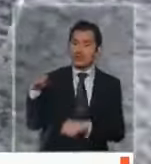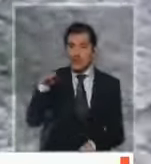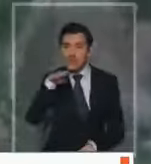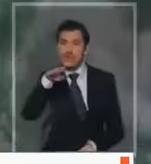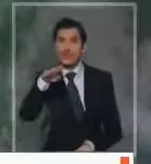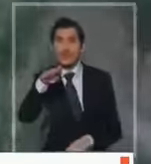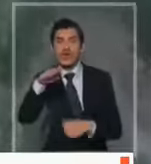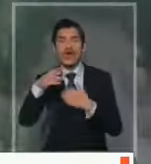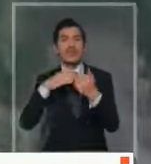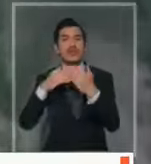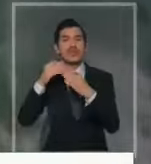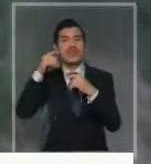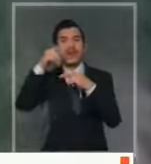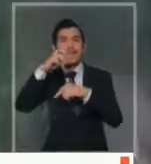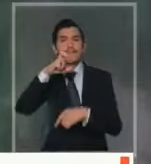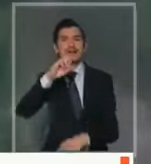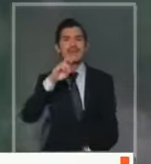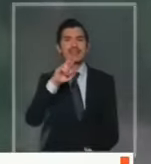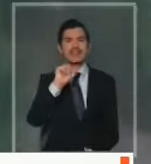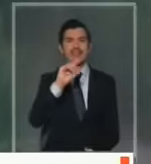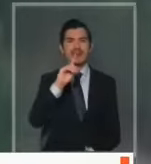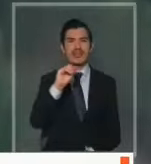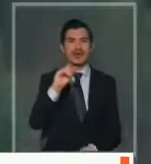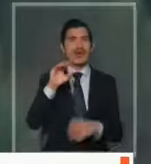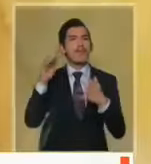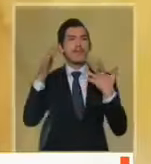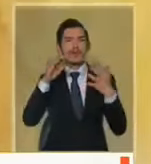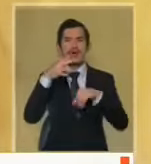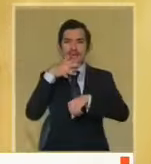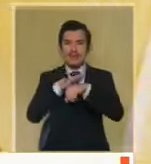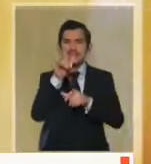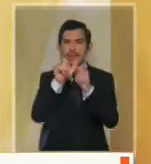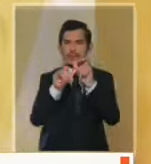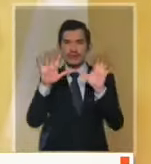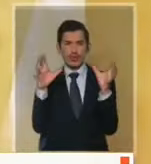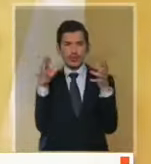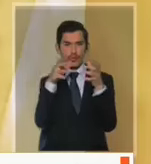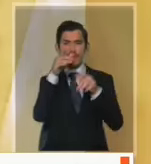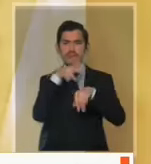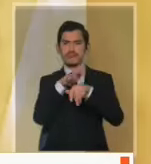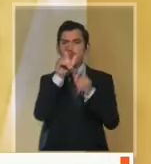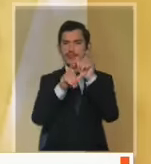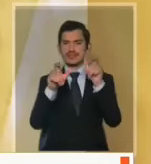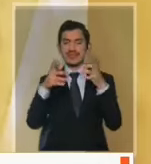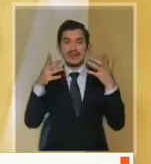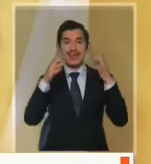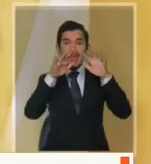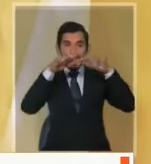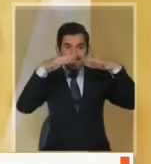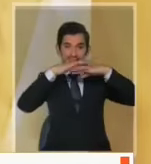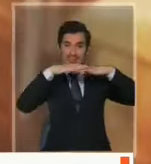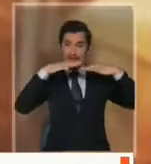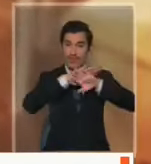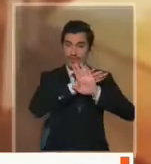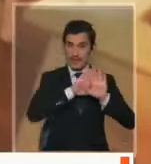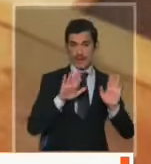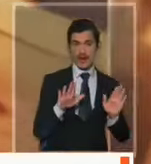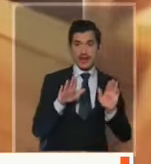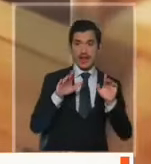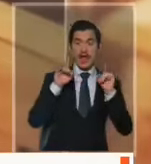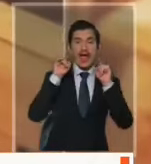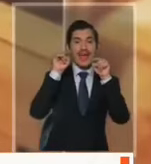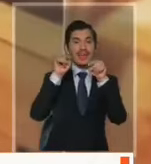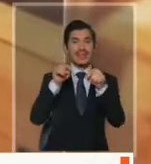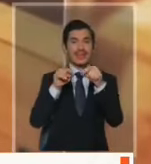al complejo hípico Empedrado. Un total de al menos 15 sujetos, es que tras finalizar los eventos hípicos en este recinto, se abre